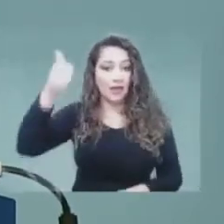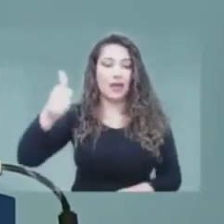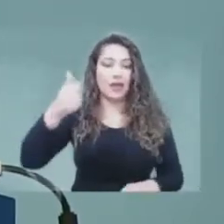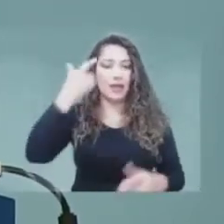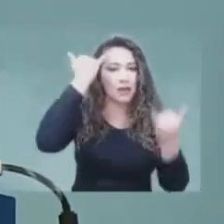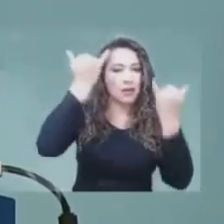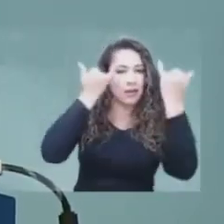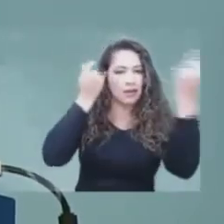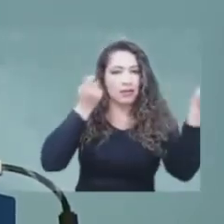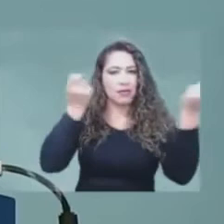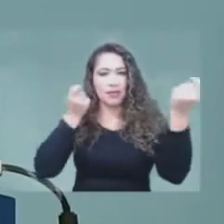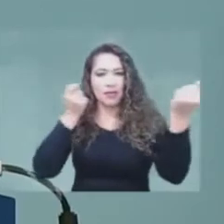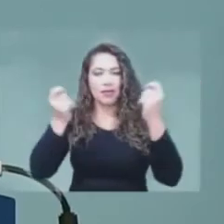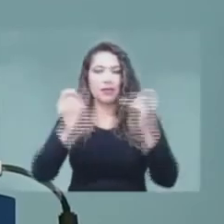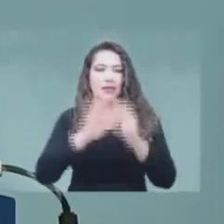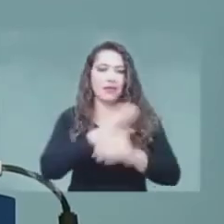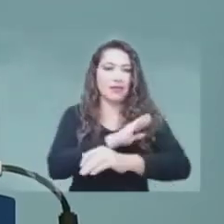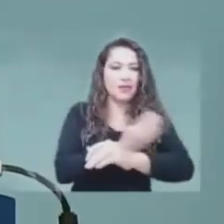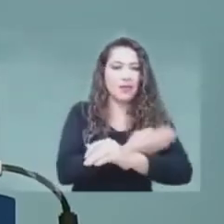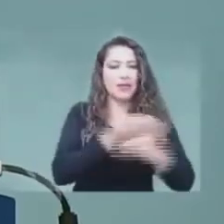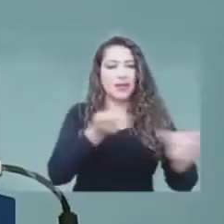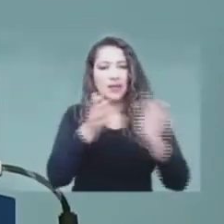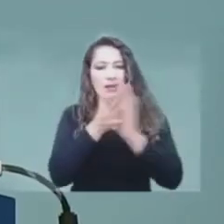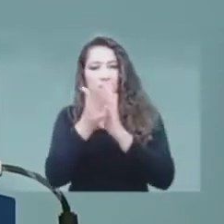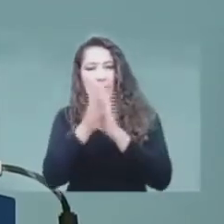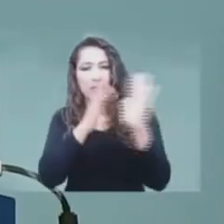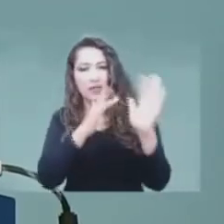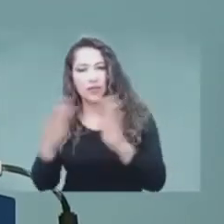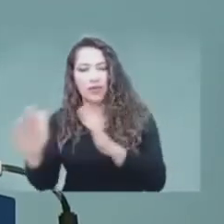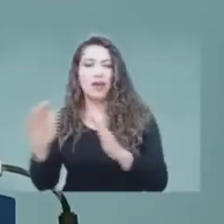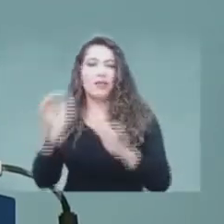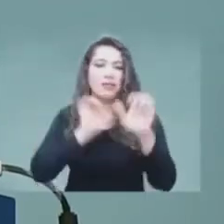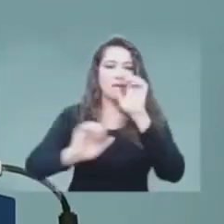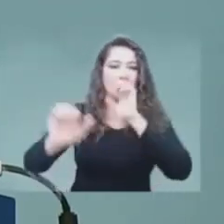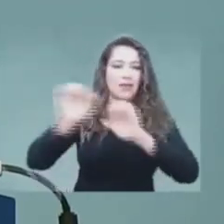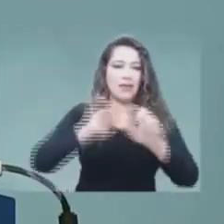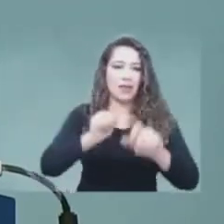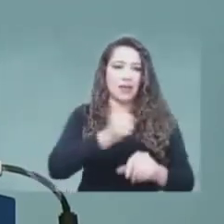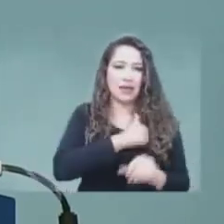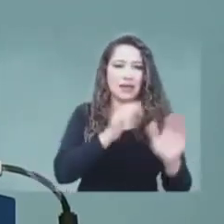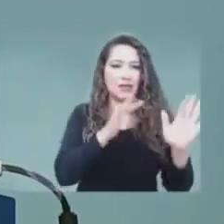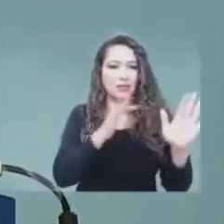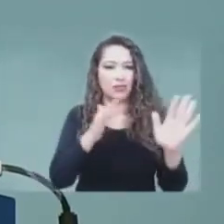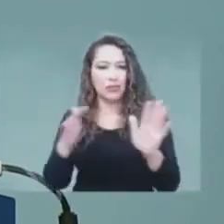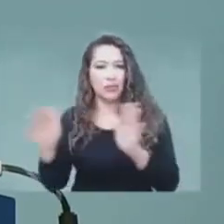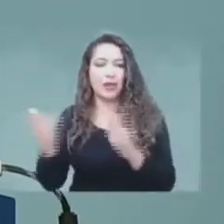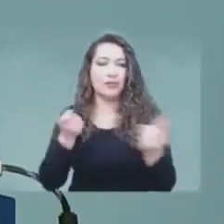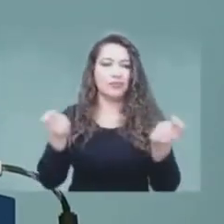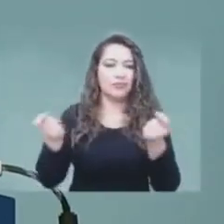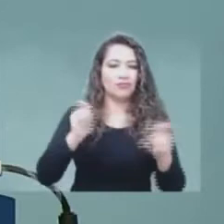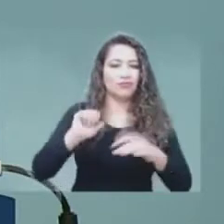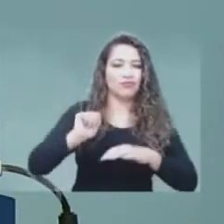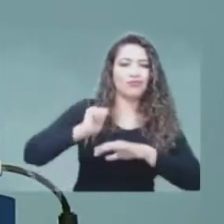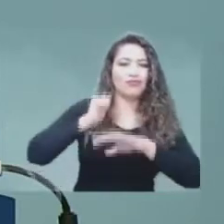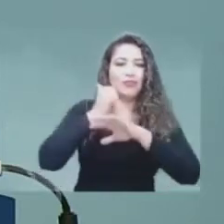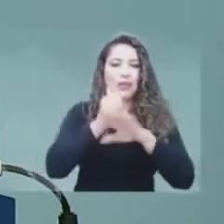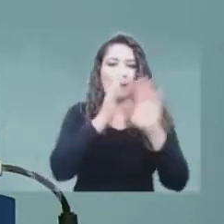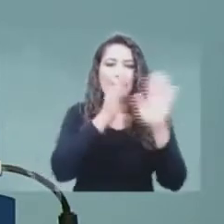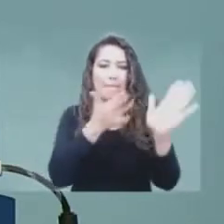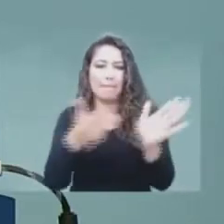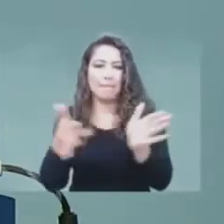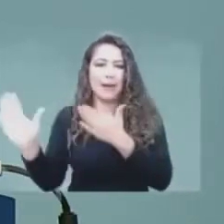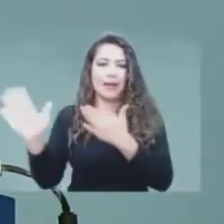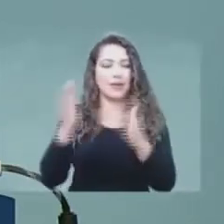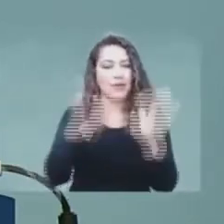información en el Departamento de Defensa Nacional de Canadá. También fue gerente responsable de la planificación del espectro de seguridad pública